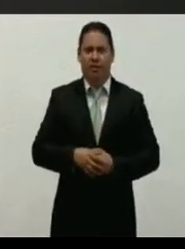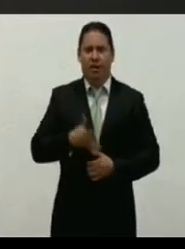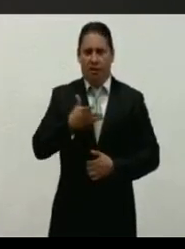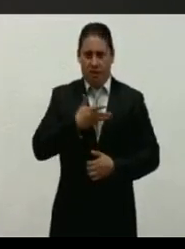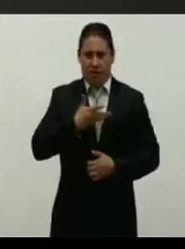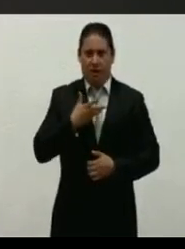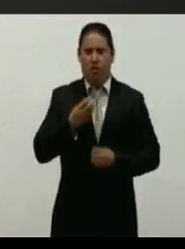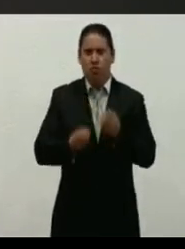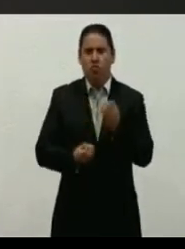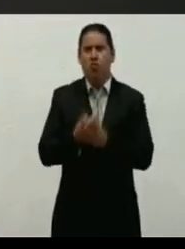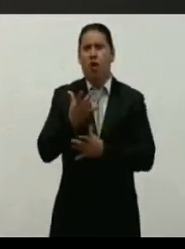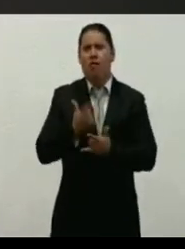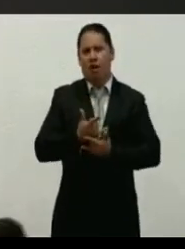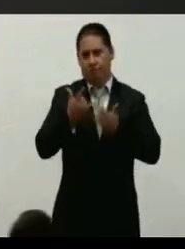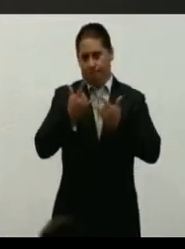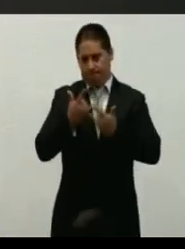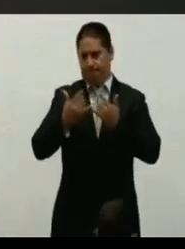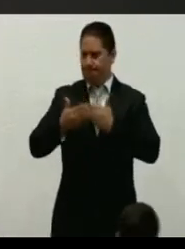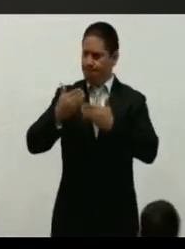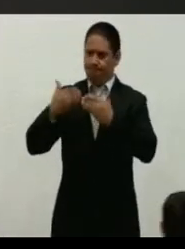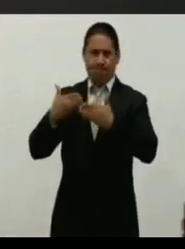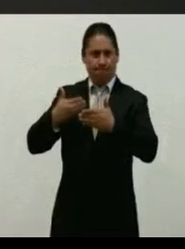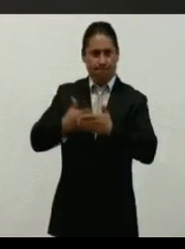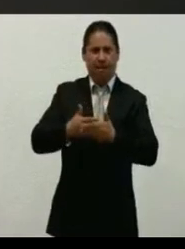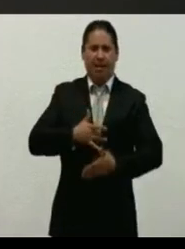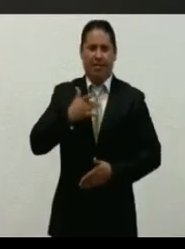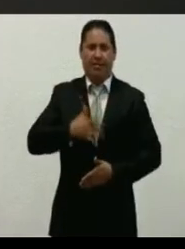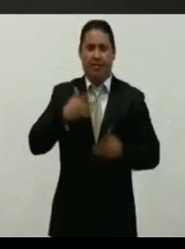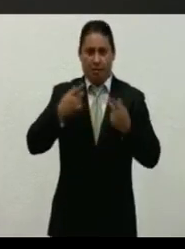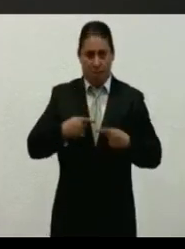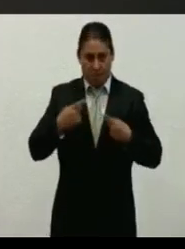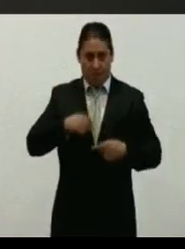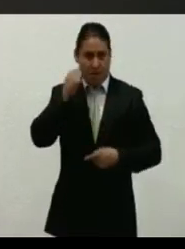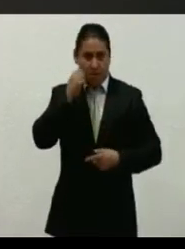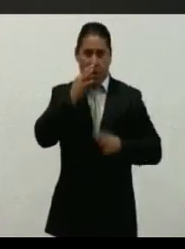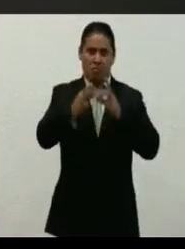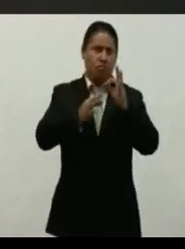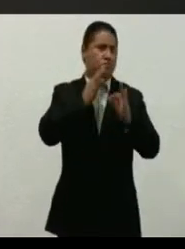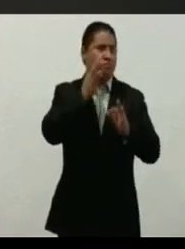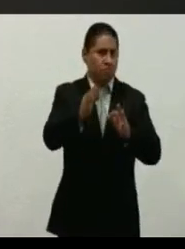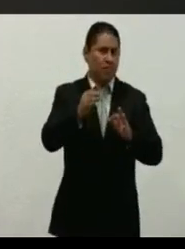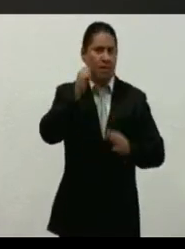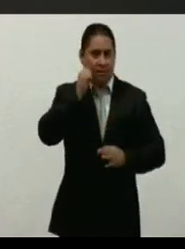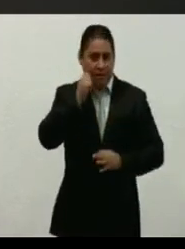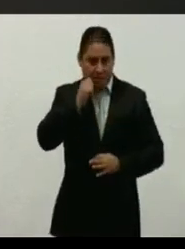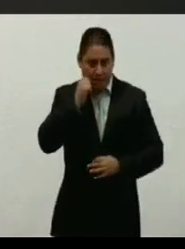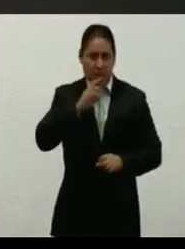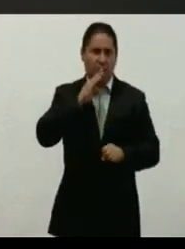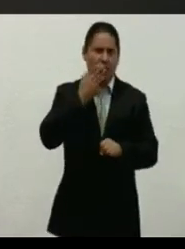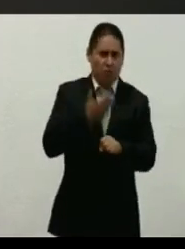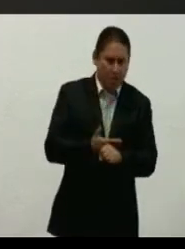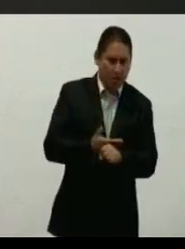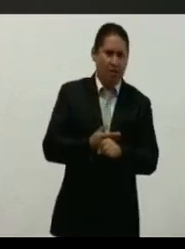una nueva historia en la que el sentir de la población es expresada verdaderamente a través de sus